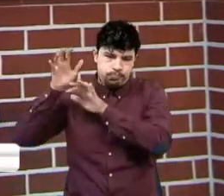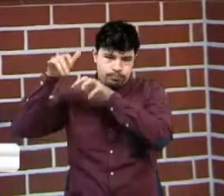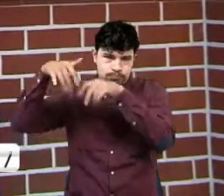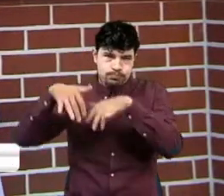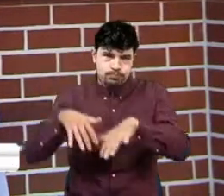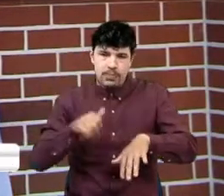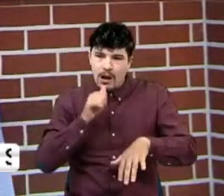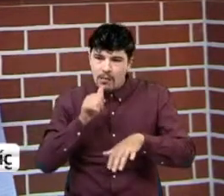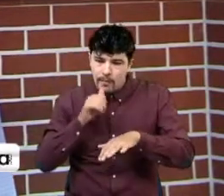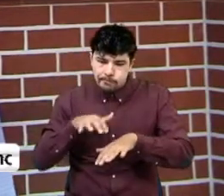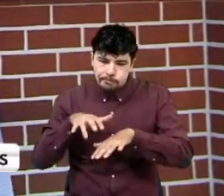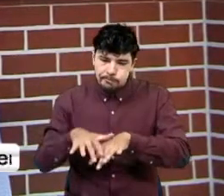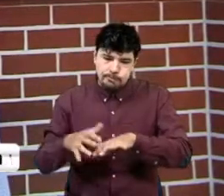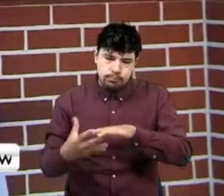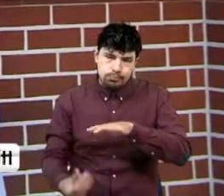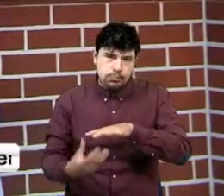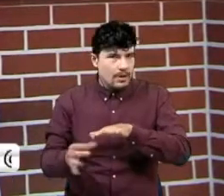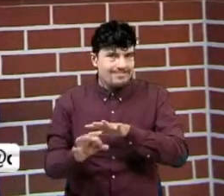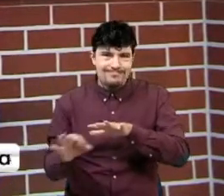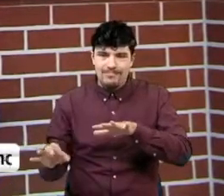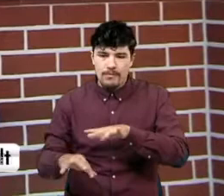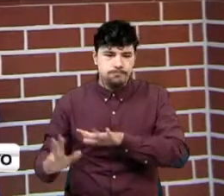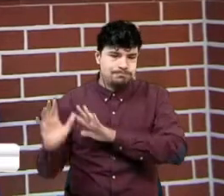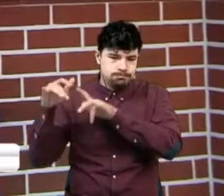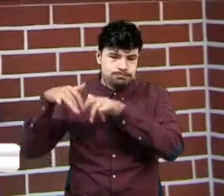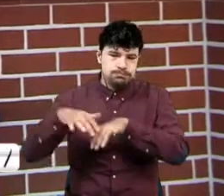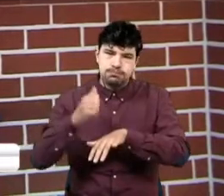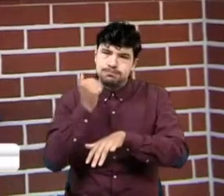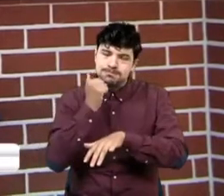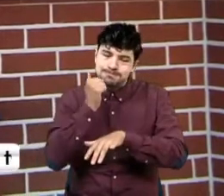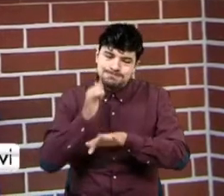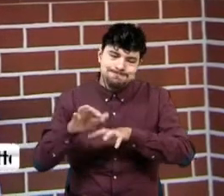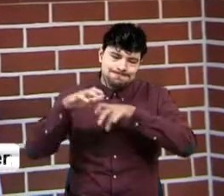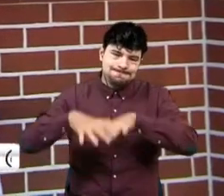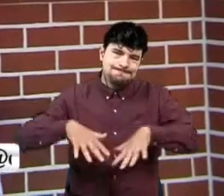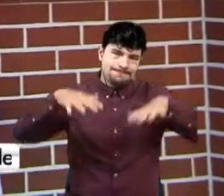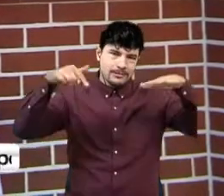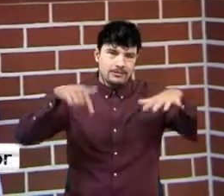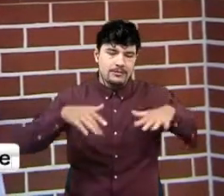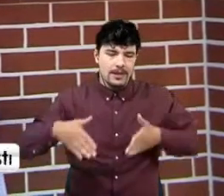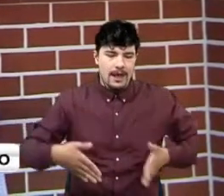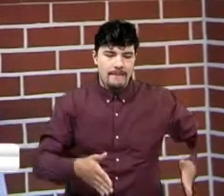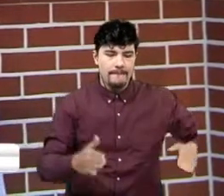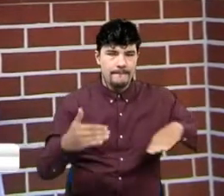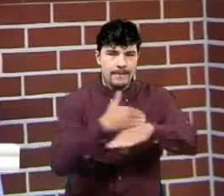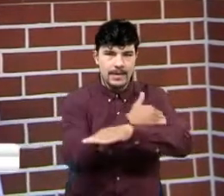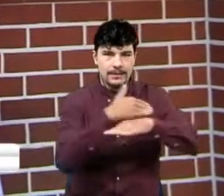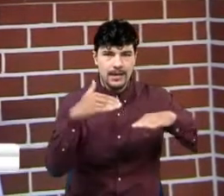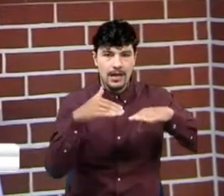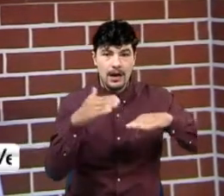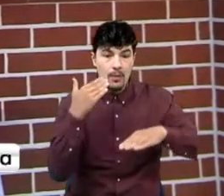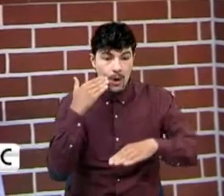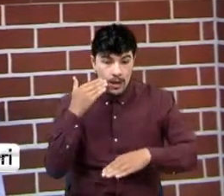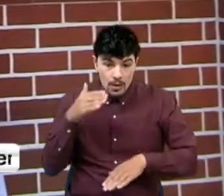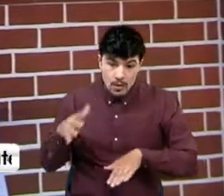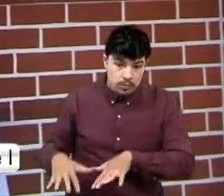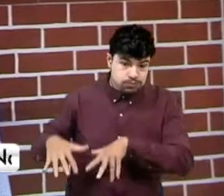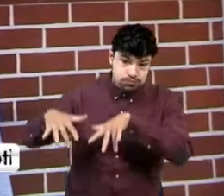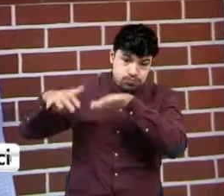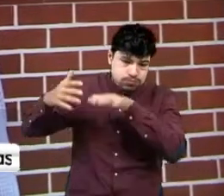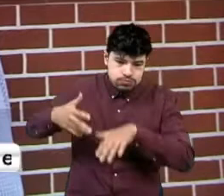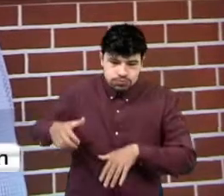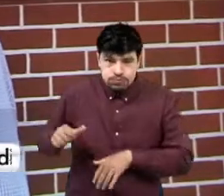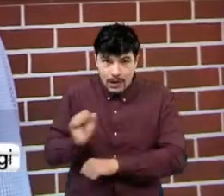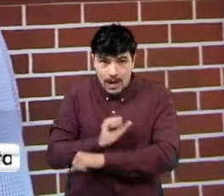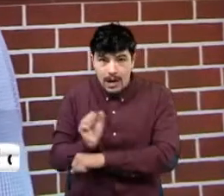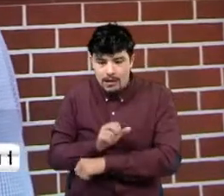alcantarilla existente en este sitio y depositara lodos y piedras sobre la calzada. Al momento los vehículos que iban circulando por